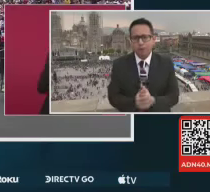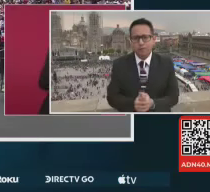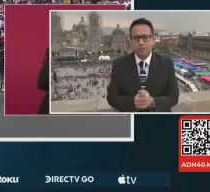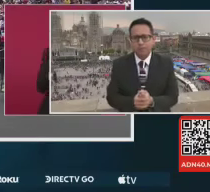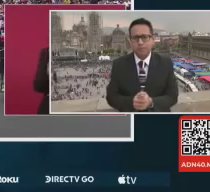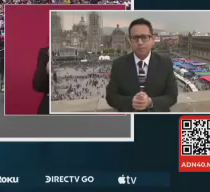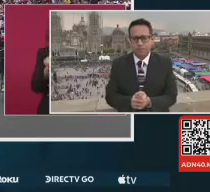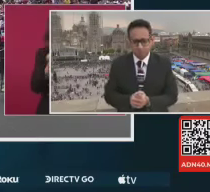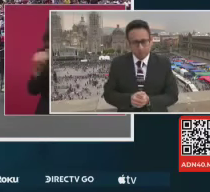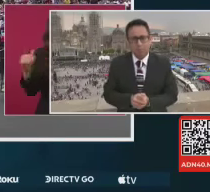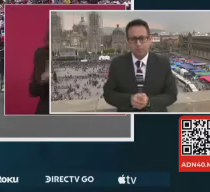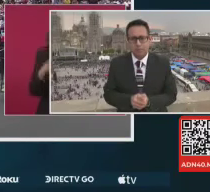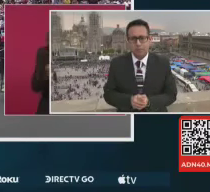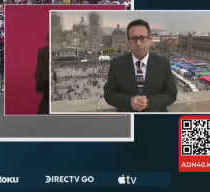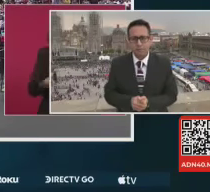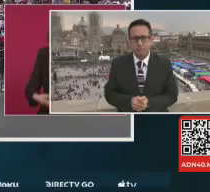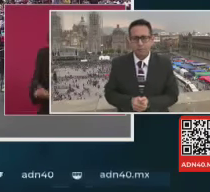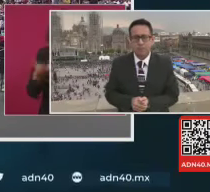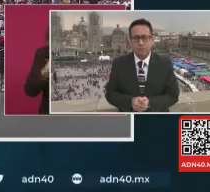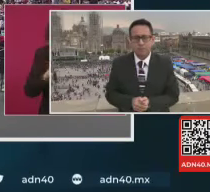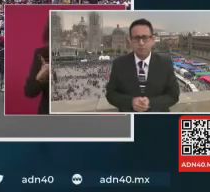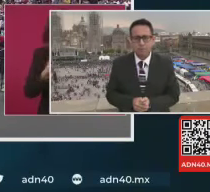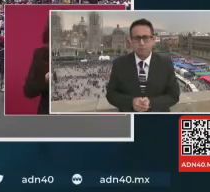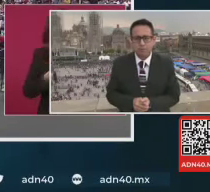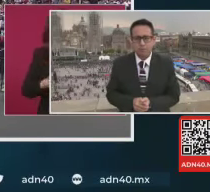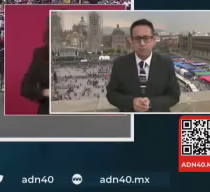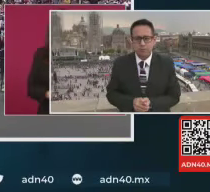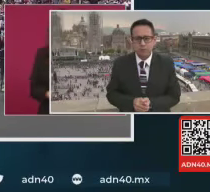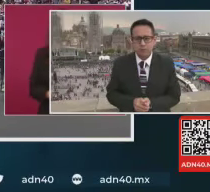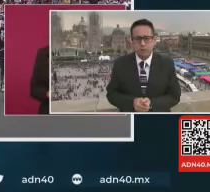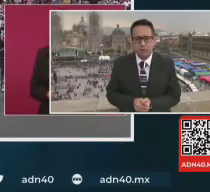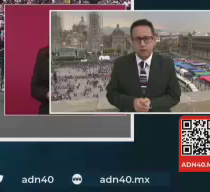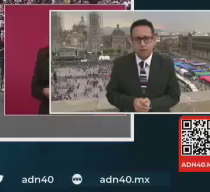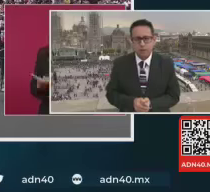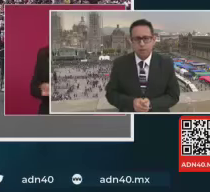la esposa de Andrés Manuel López Obrador, ¿qué te parece si lo escuchamos juntos?